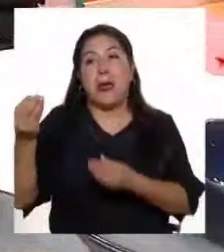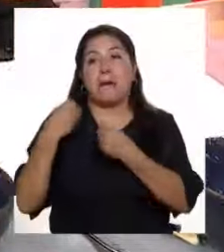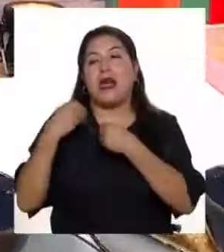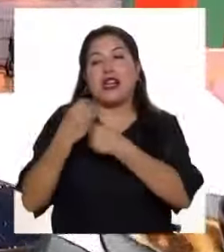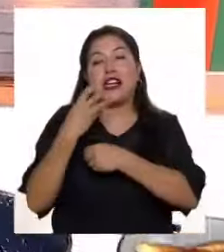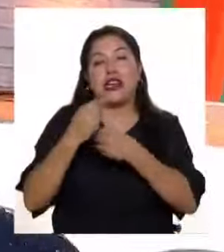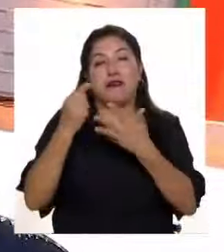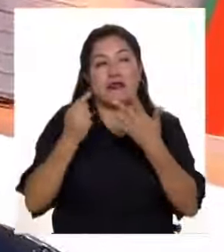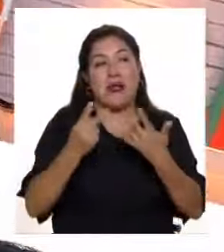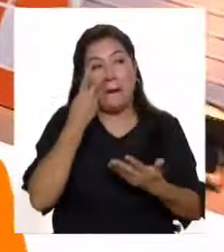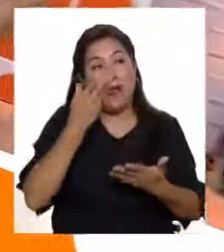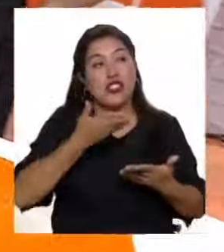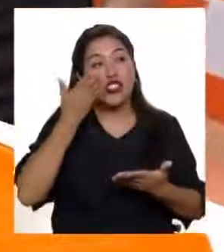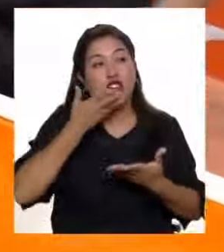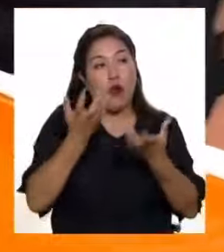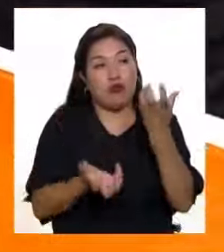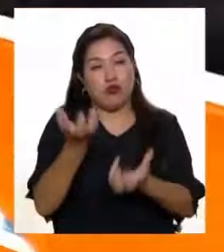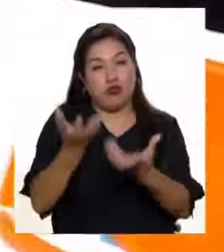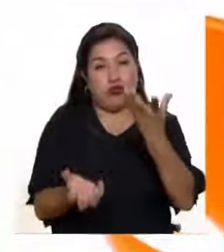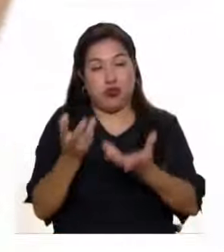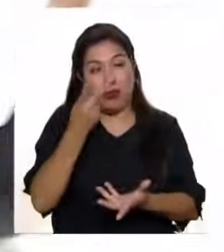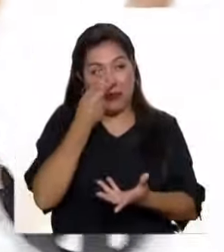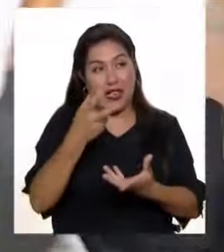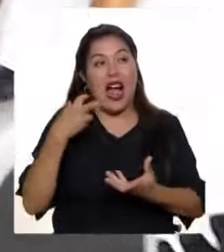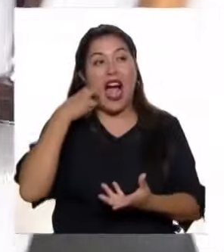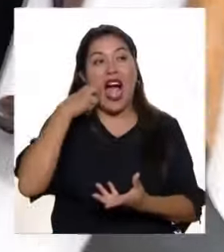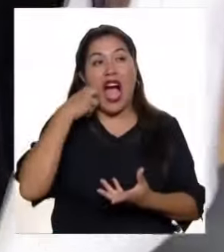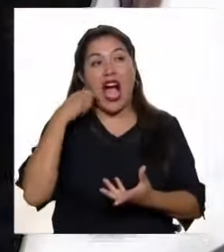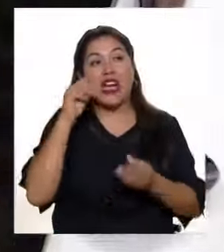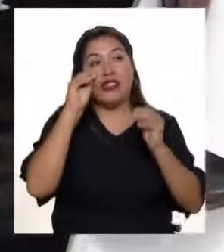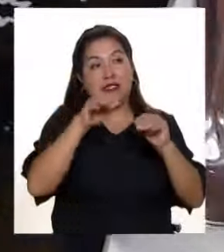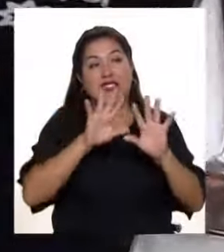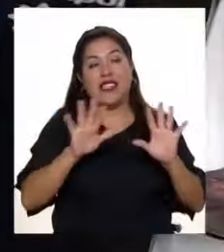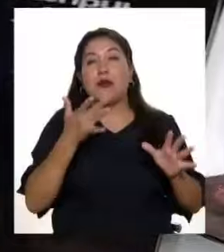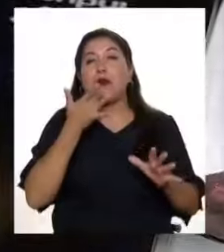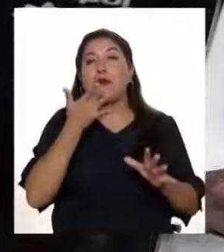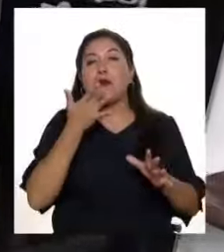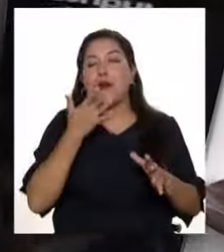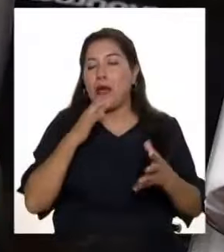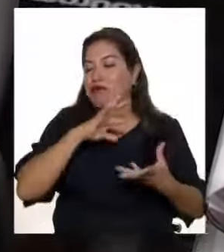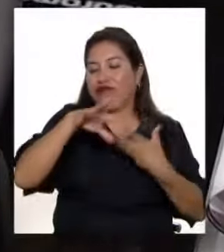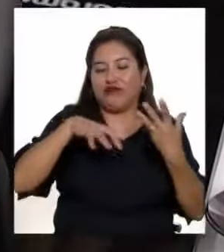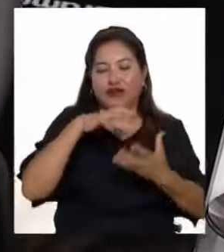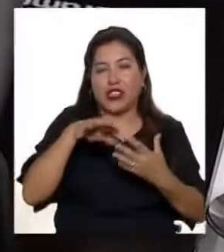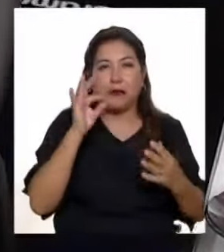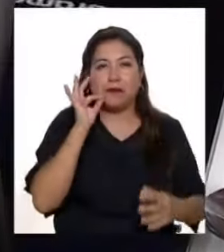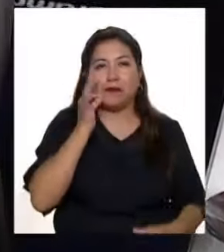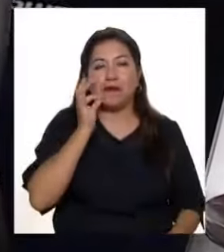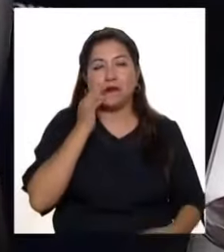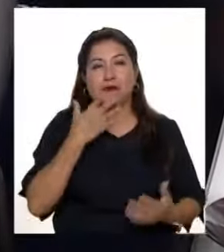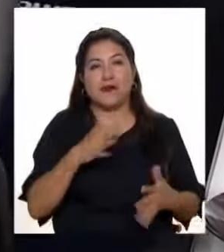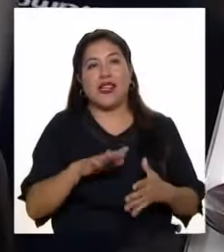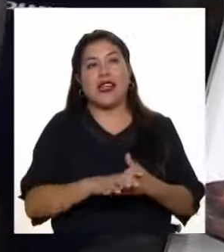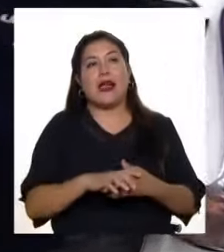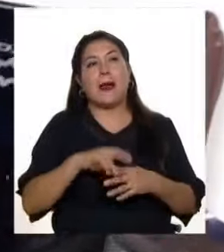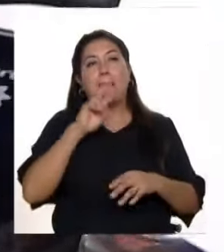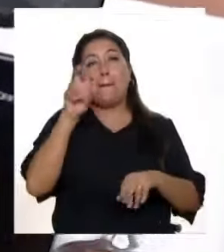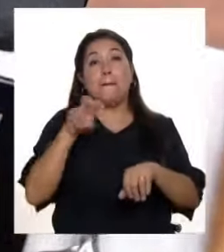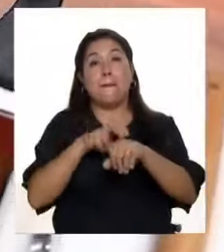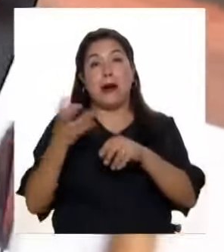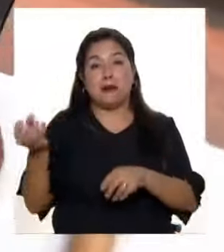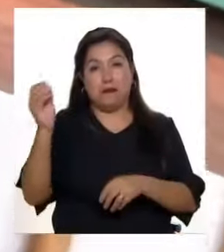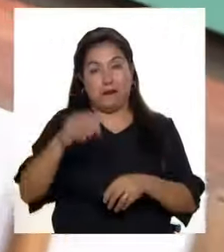ya hirvió, ya se concentró con la carne, se juntaron todos los aromas, se conoció la papita que le acabo de